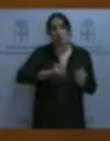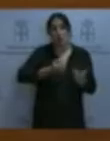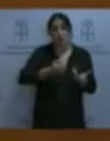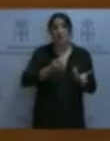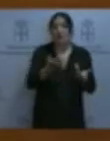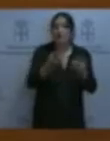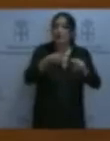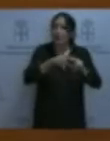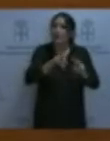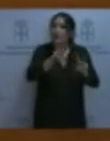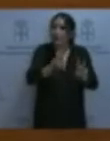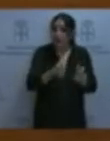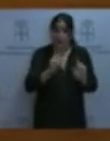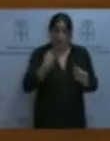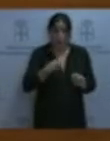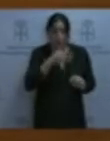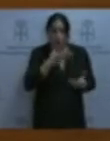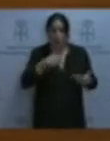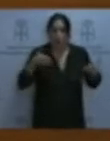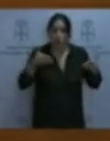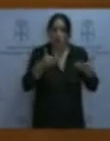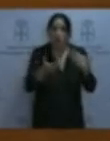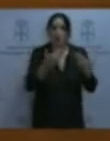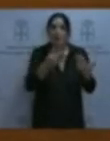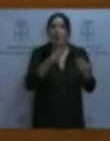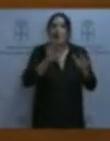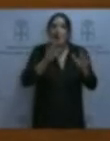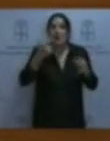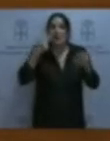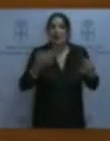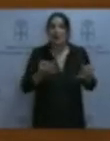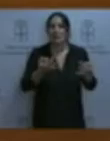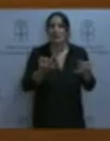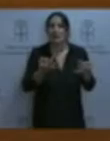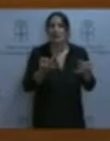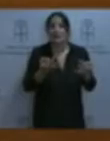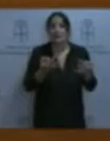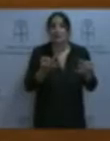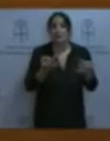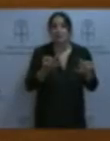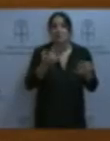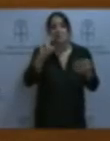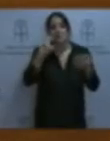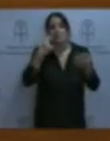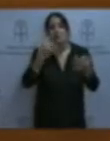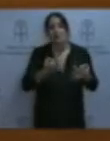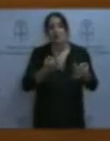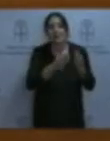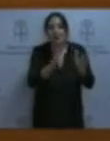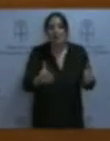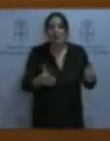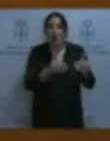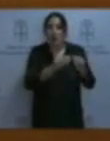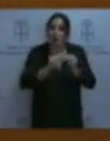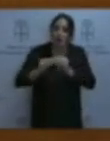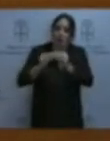especial interés para el caso que nos ocupa, pero que, sin embargo, no cuenta o no ha contado con un marco común de referencia